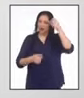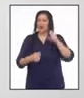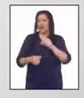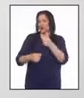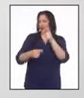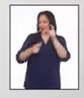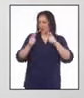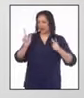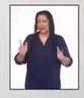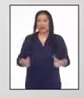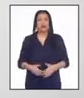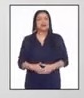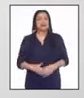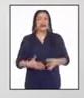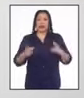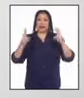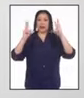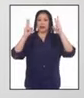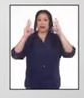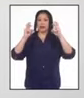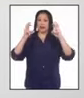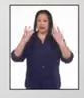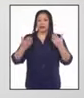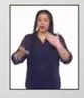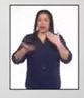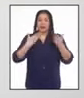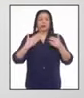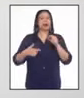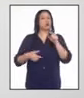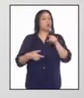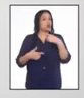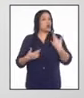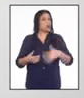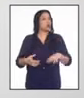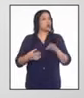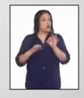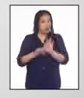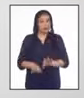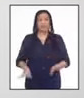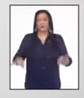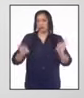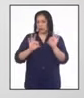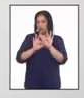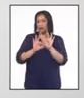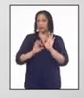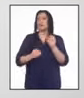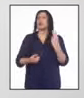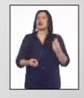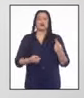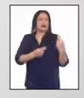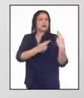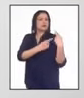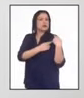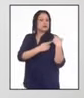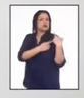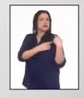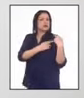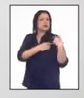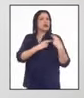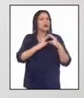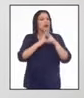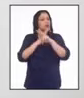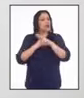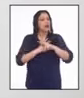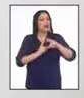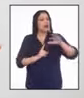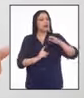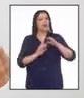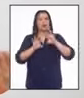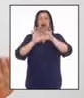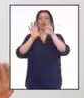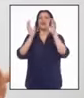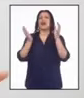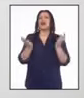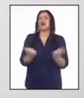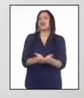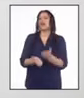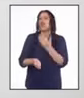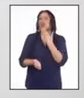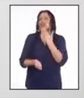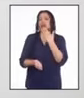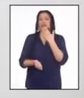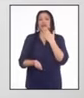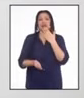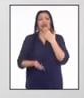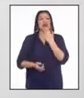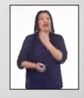opiniones. El tema del cual hablaron es muy importante, ya que la responsabilidad del cuidado del planeta recae